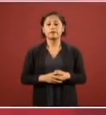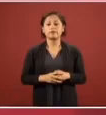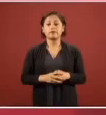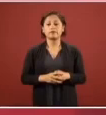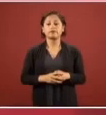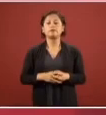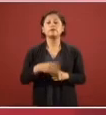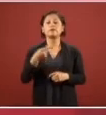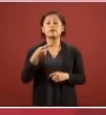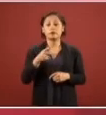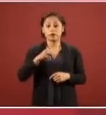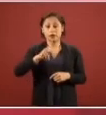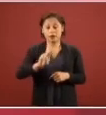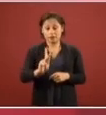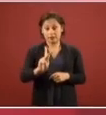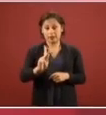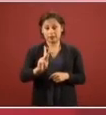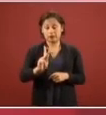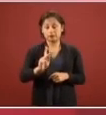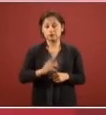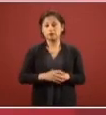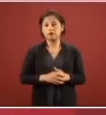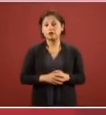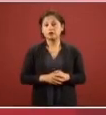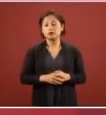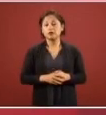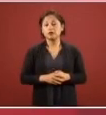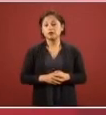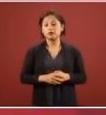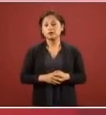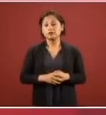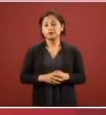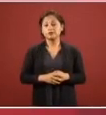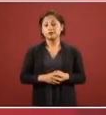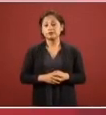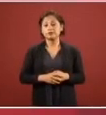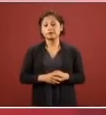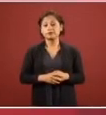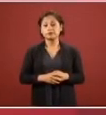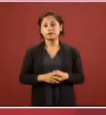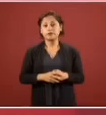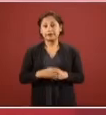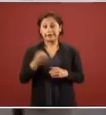en su momento, y estos cables